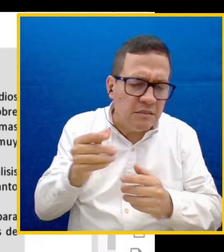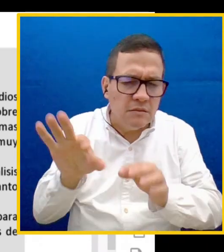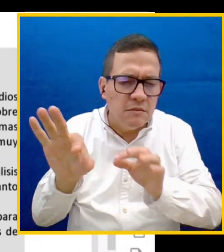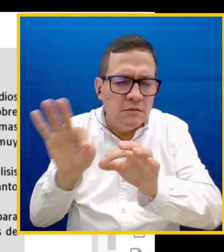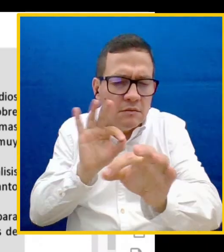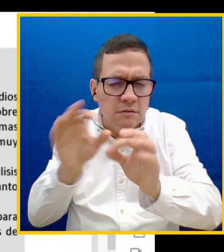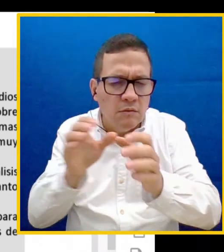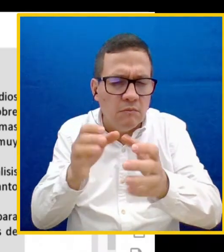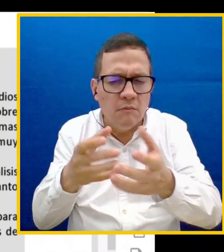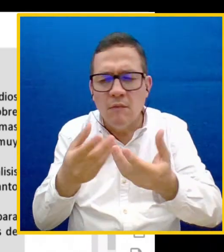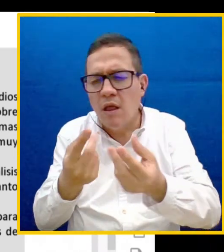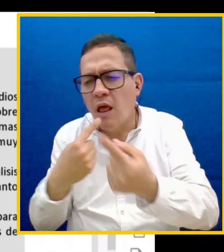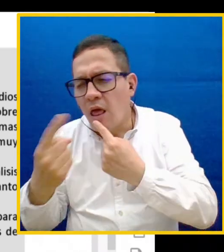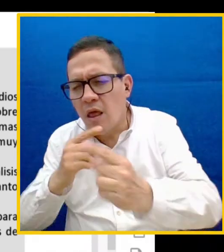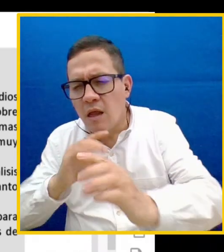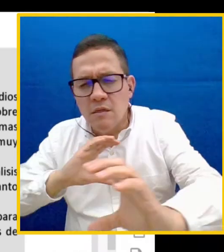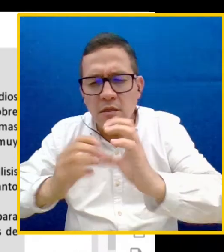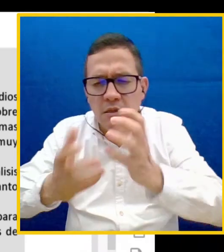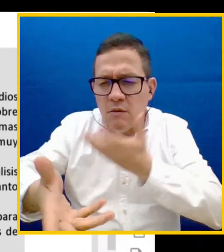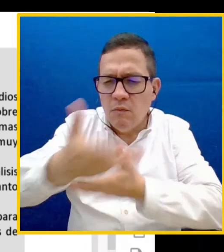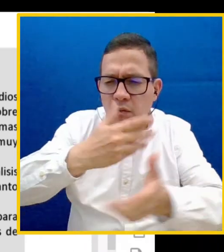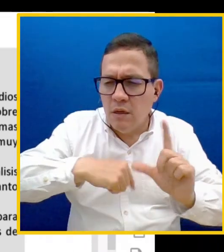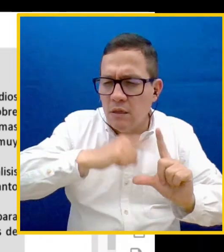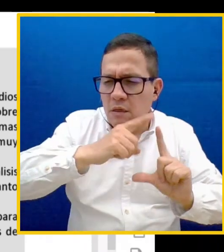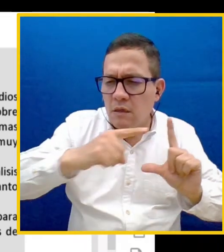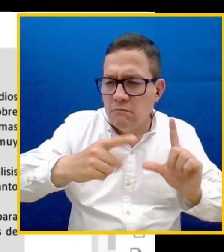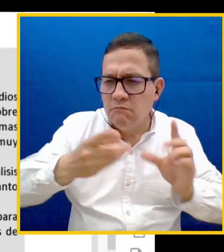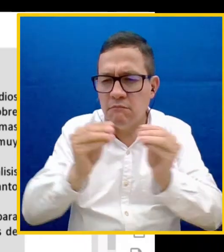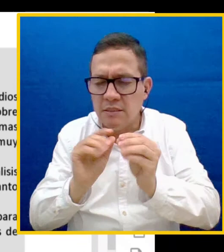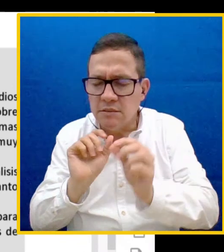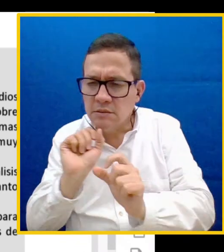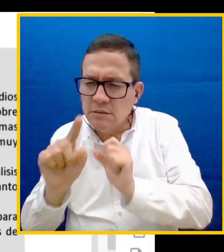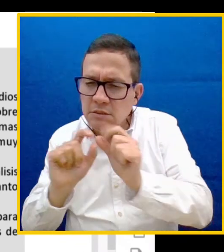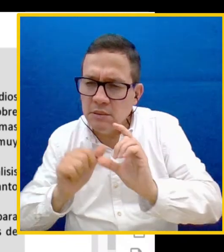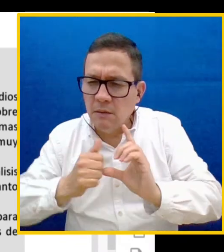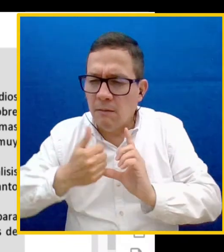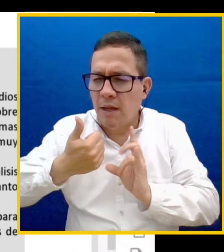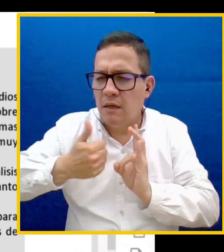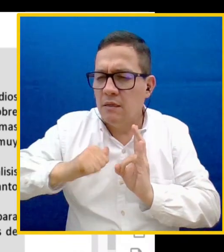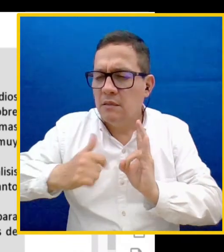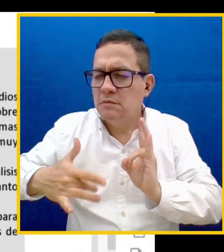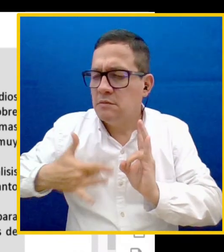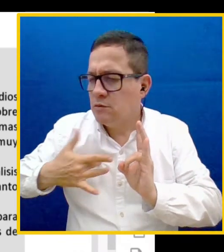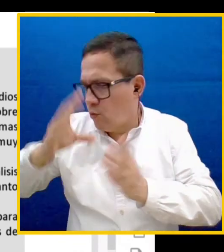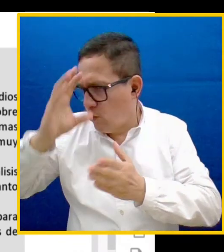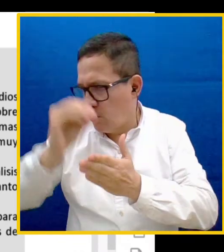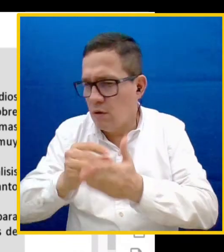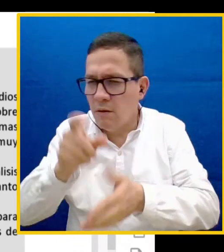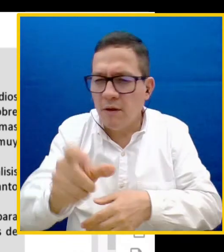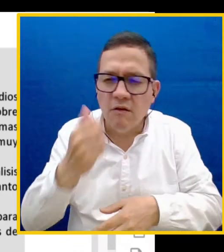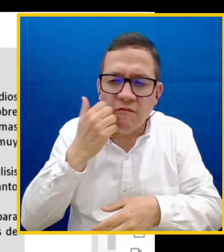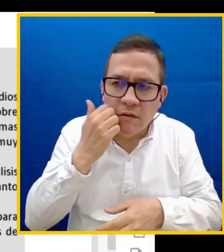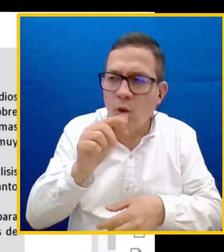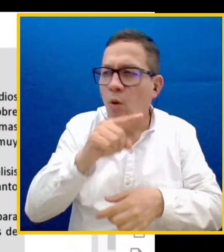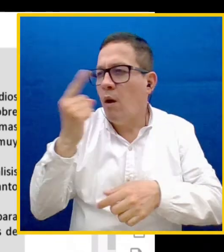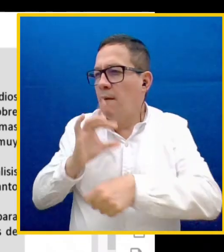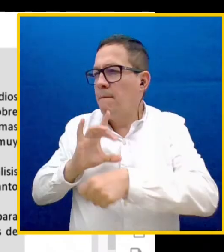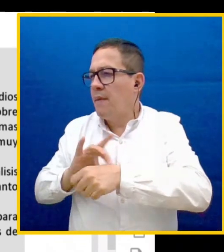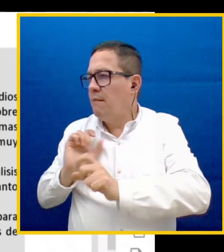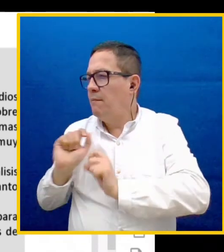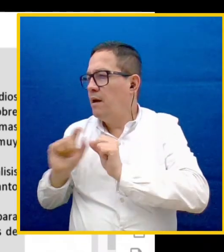de comunicación y cuantificándolos, y entrevistaría a enfermos y a médicos mediante